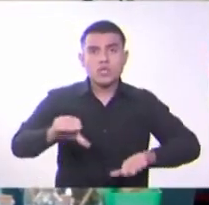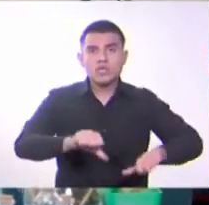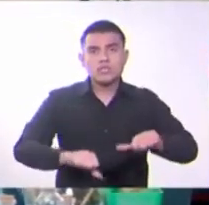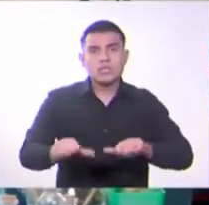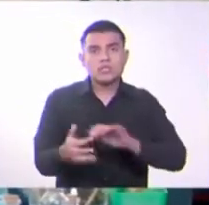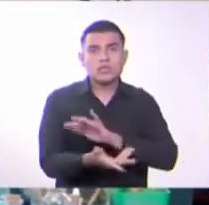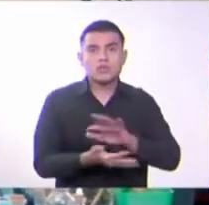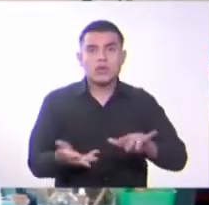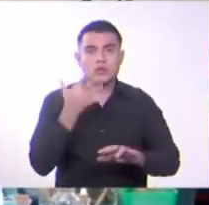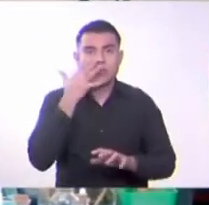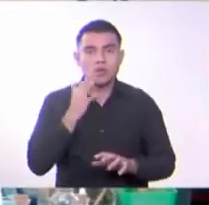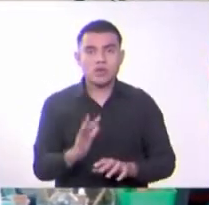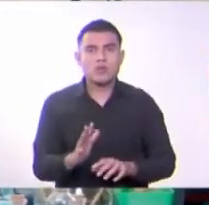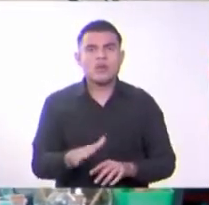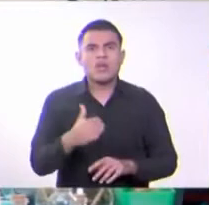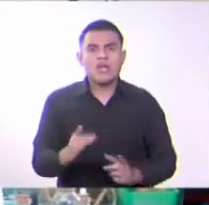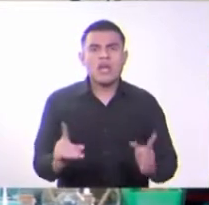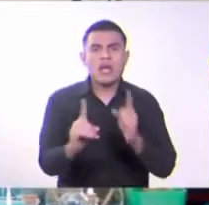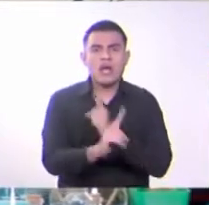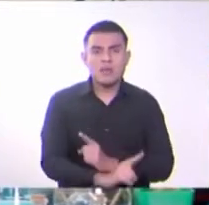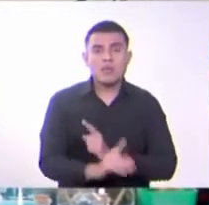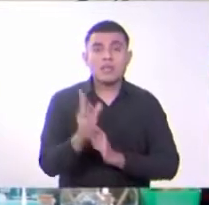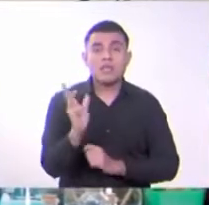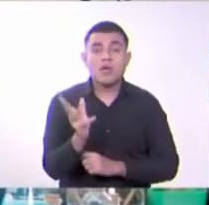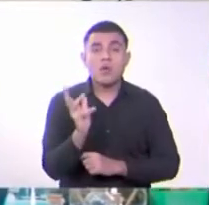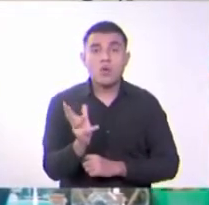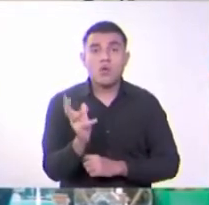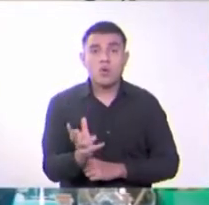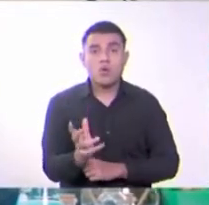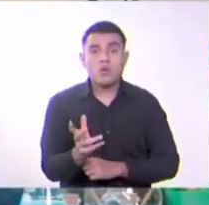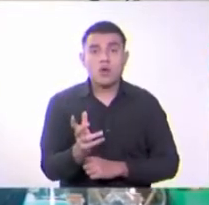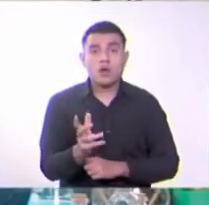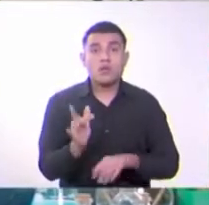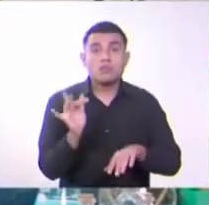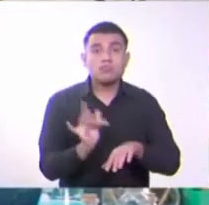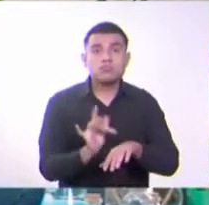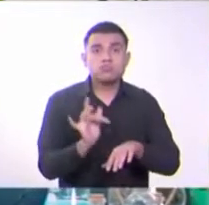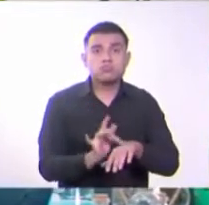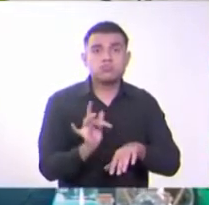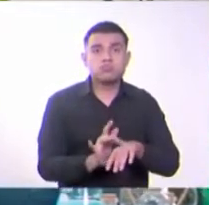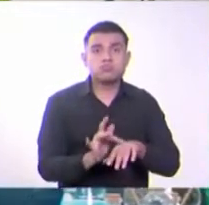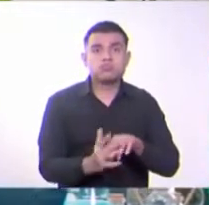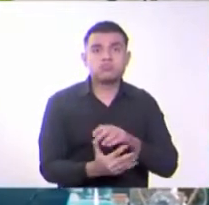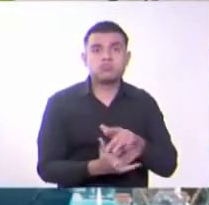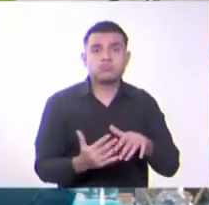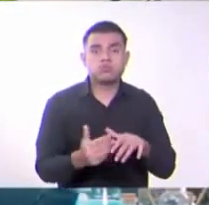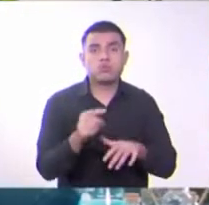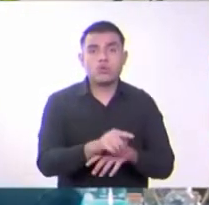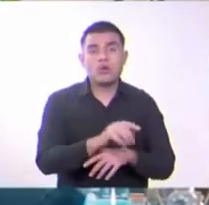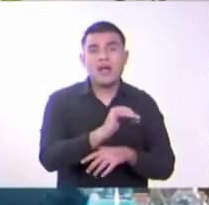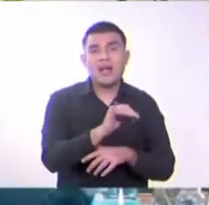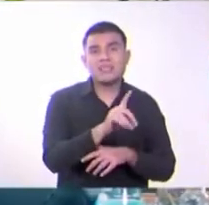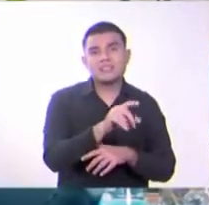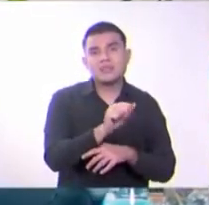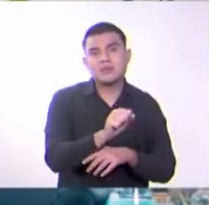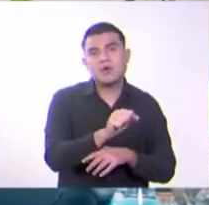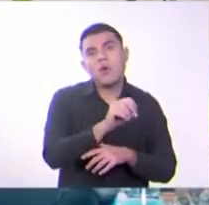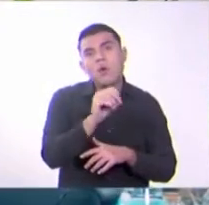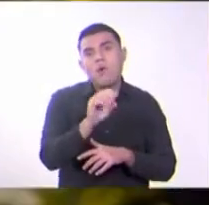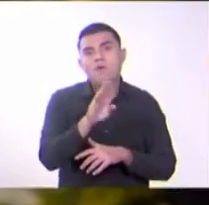que cambian de color cuando entran en contacto con las sustancias ácidas o